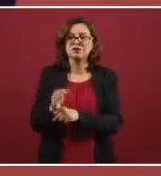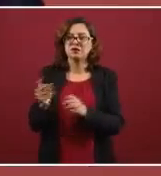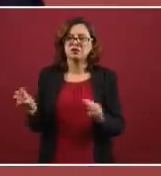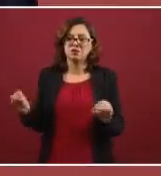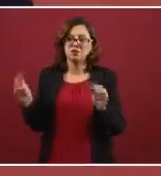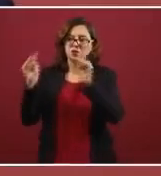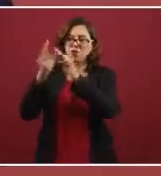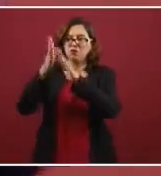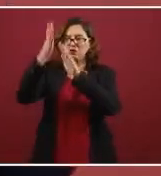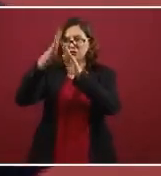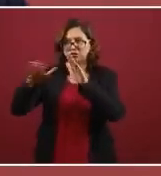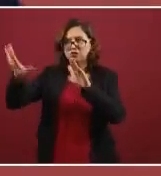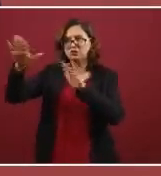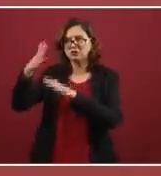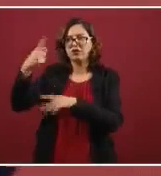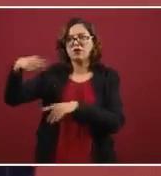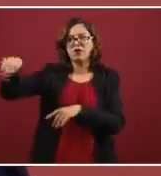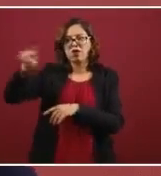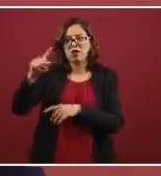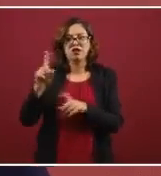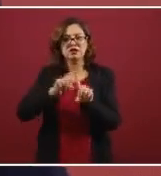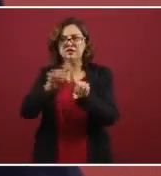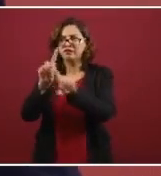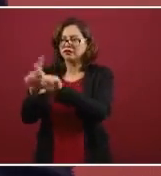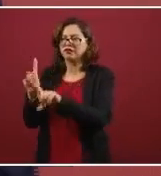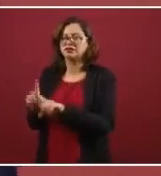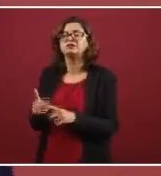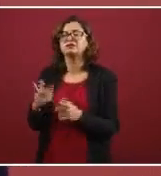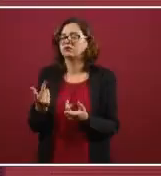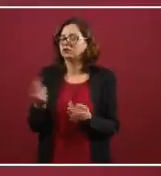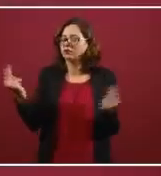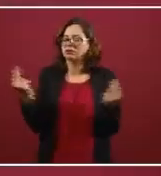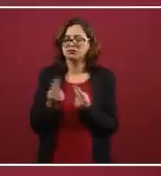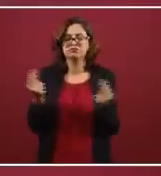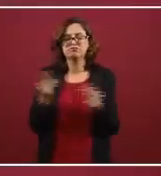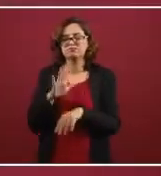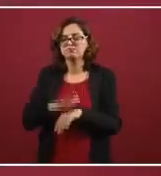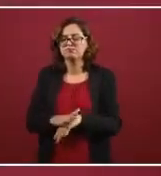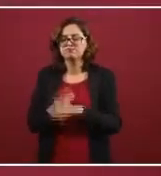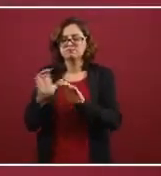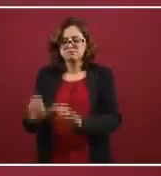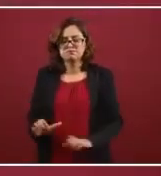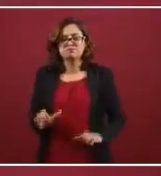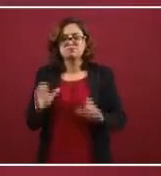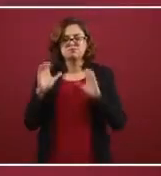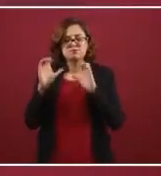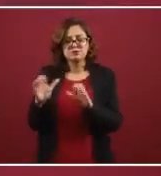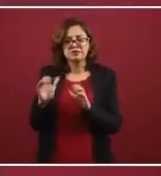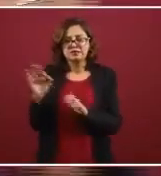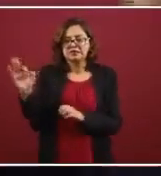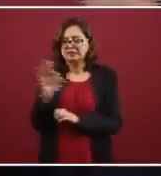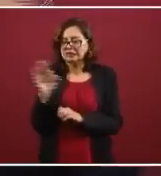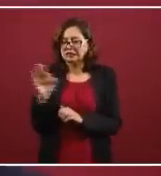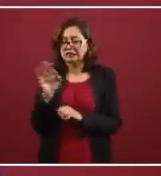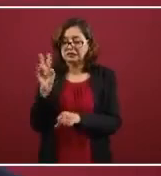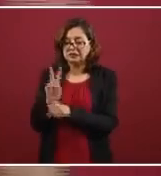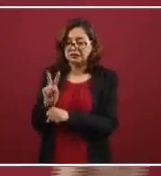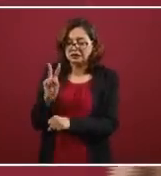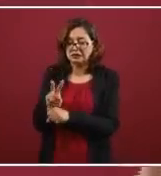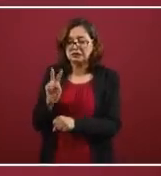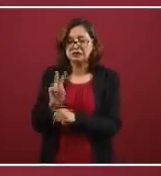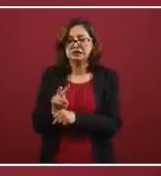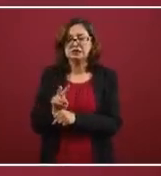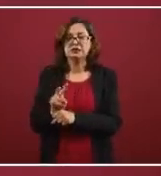en su parte más alta, la cuenca de Uluzú Macinta, esa es la zona que quizás debemos cautelar porque aguas